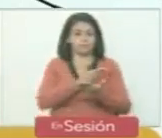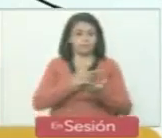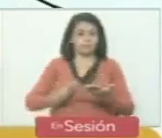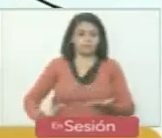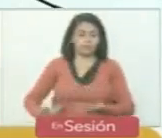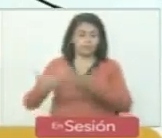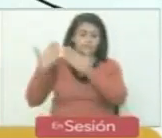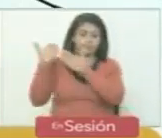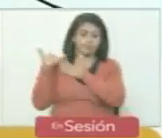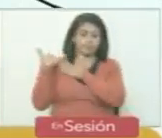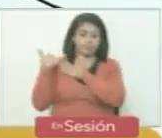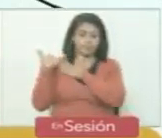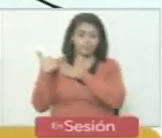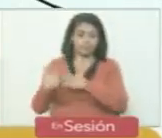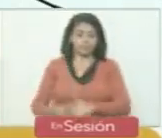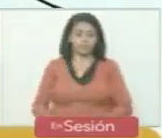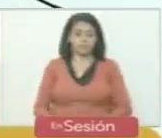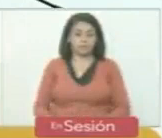de la República,